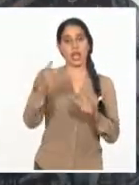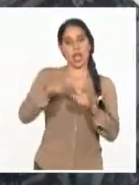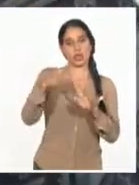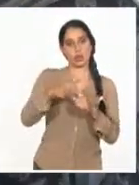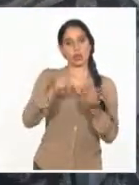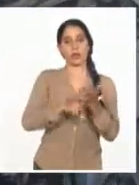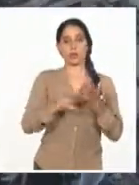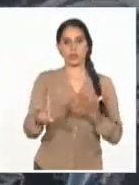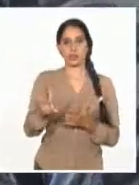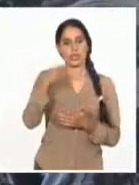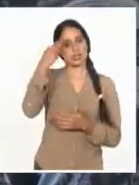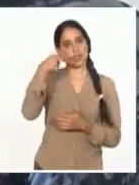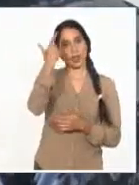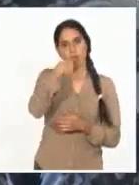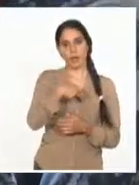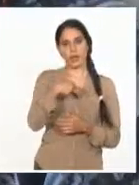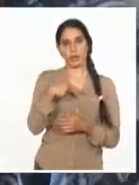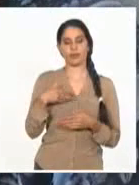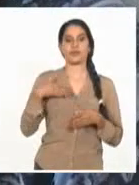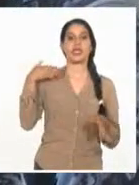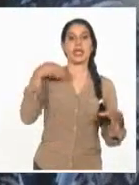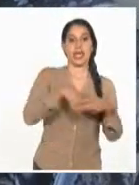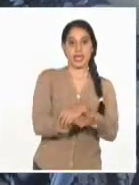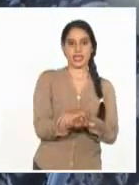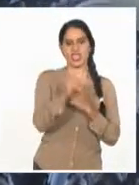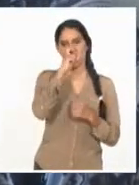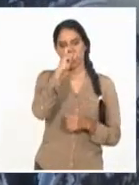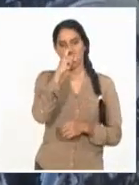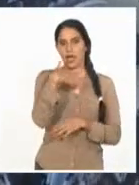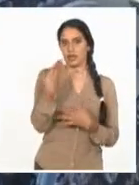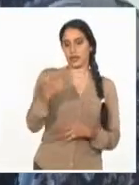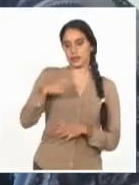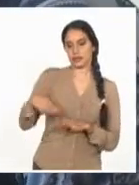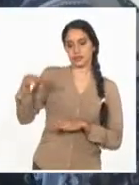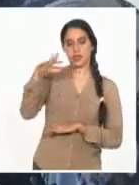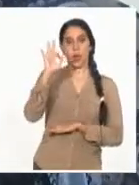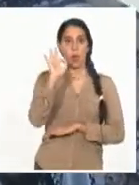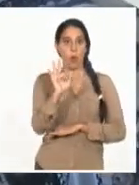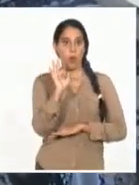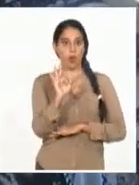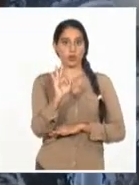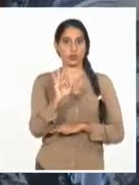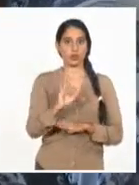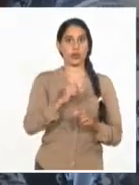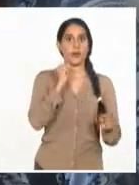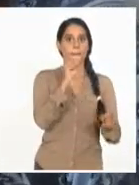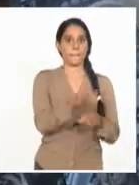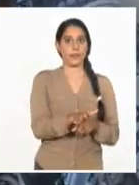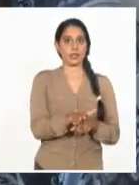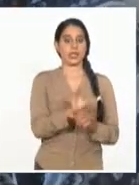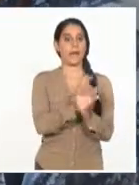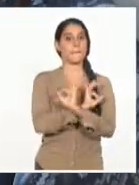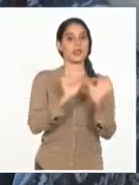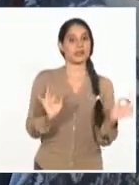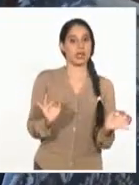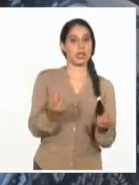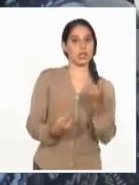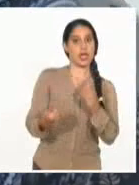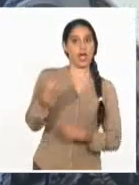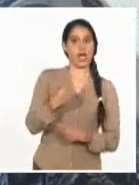aquí con 8 años y los preparan tanto en la formación general como en las especialidades. Estos niños se